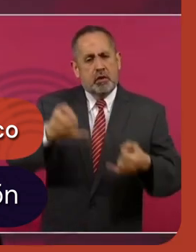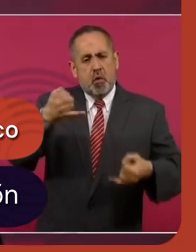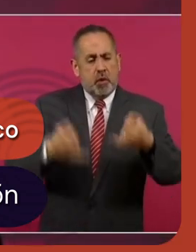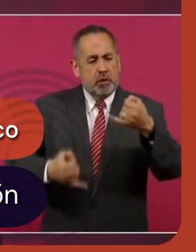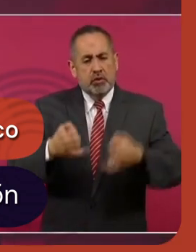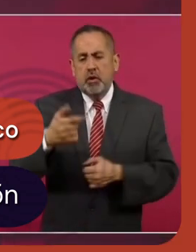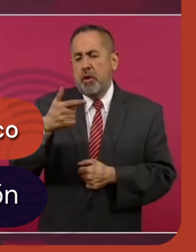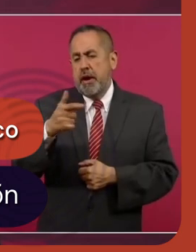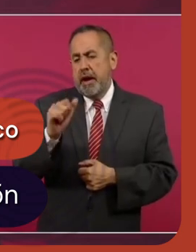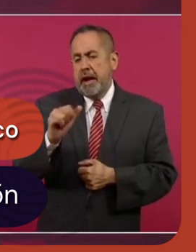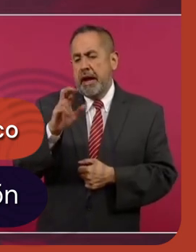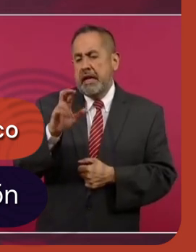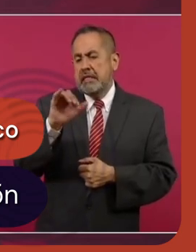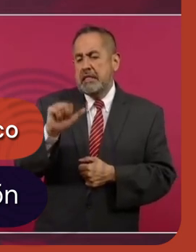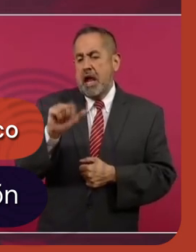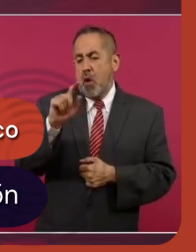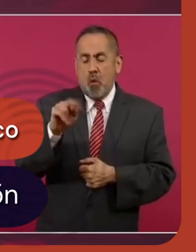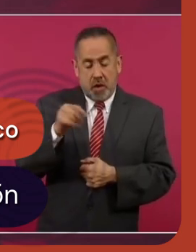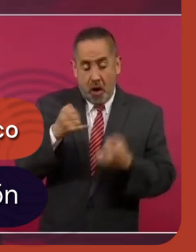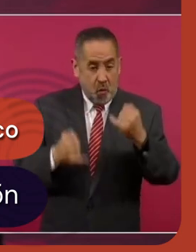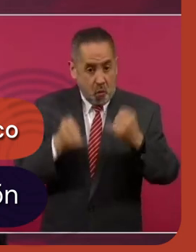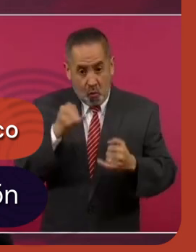Luna, pues